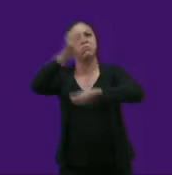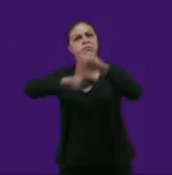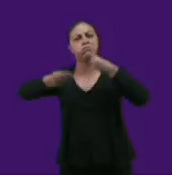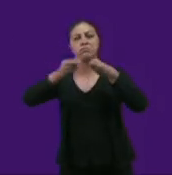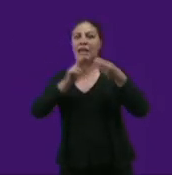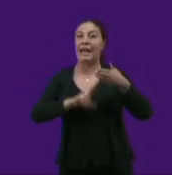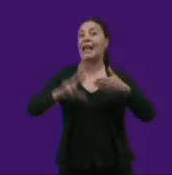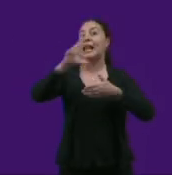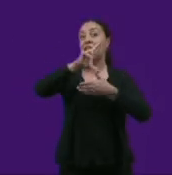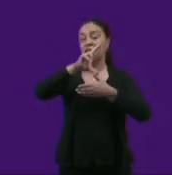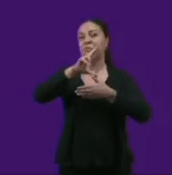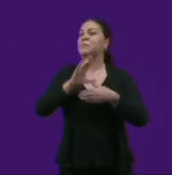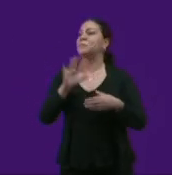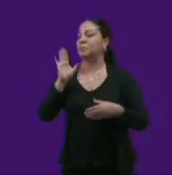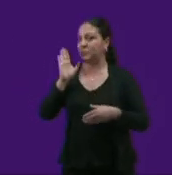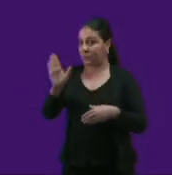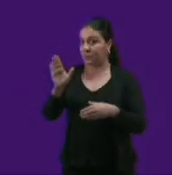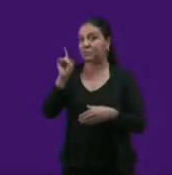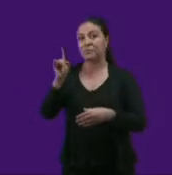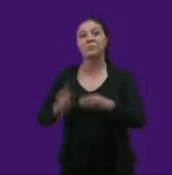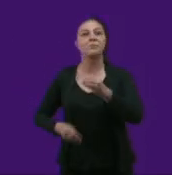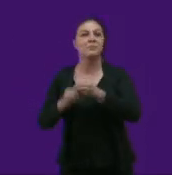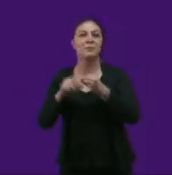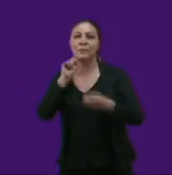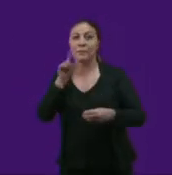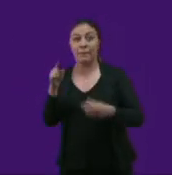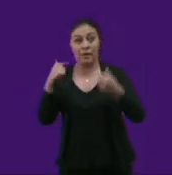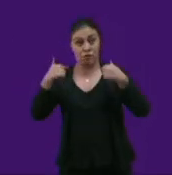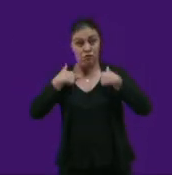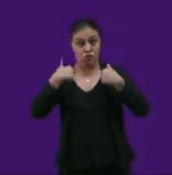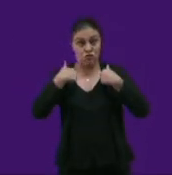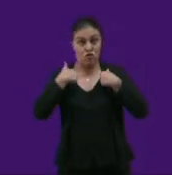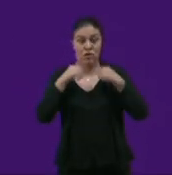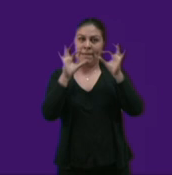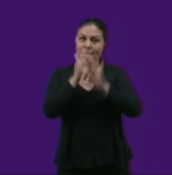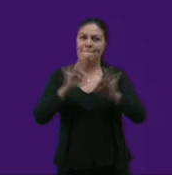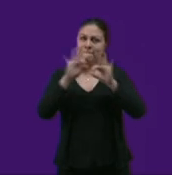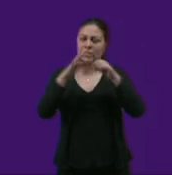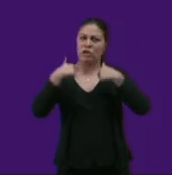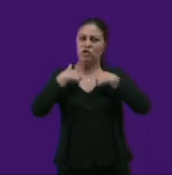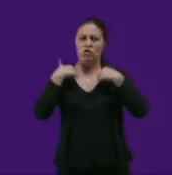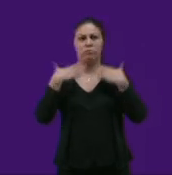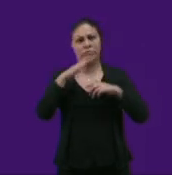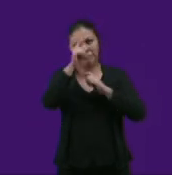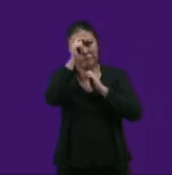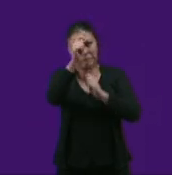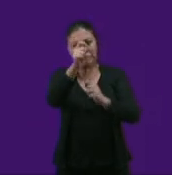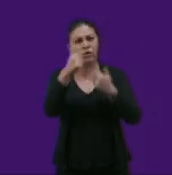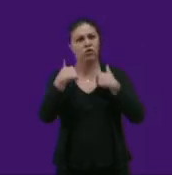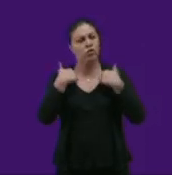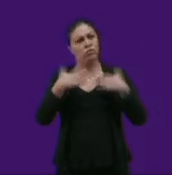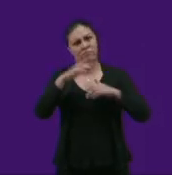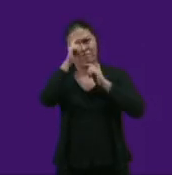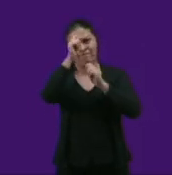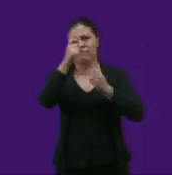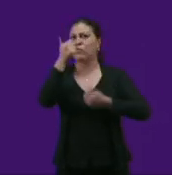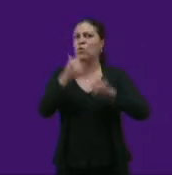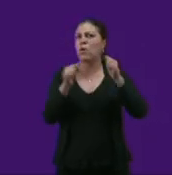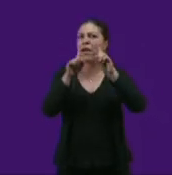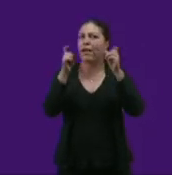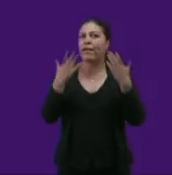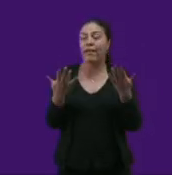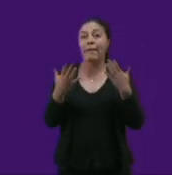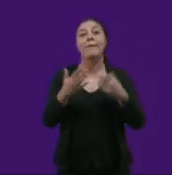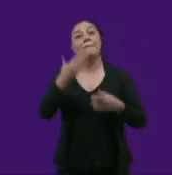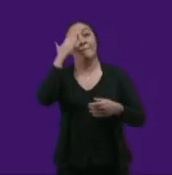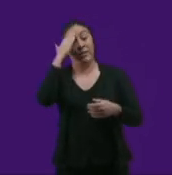un componente de Mercado Libre que a mí personalmente me produce profunda admiración, lo digo de manera genuina, y es cómo ustedes además